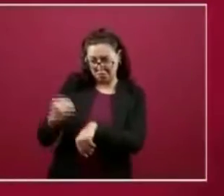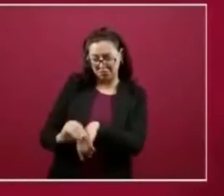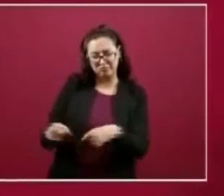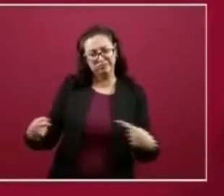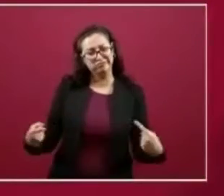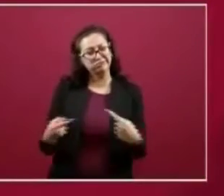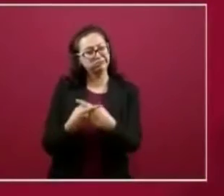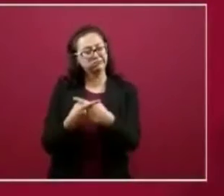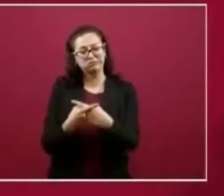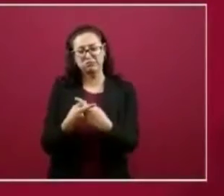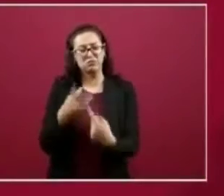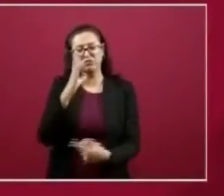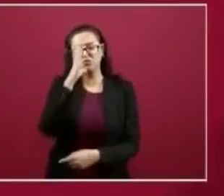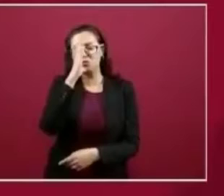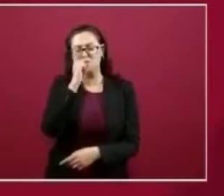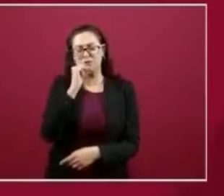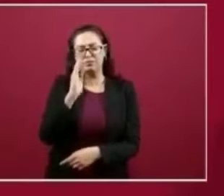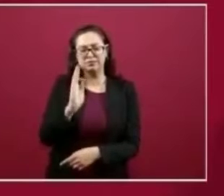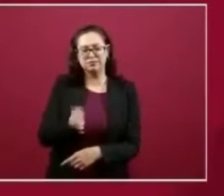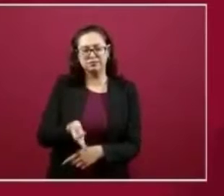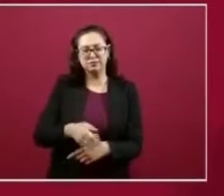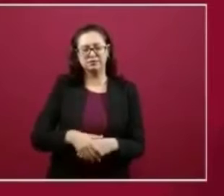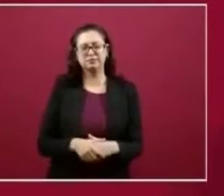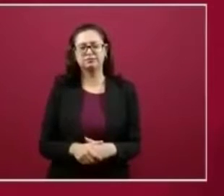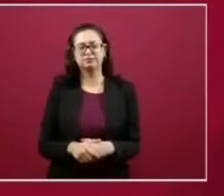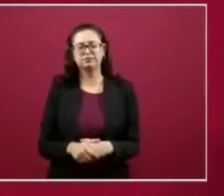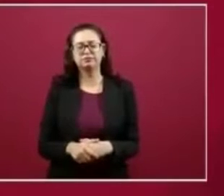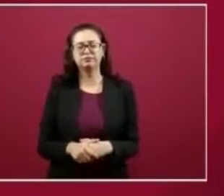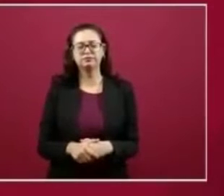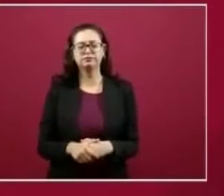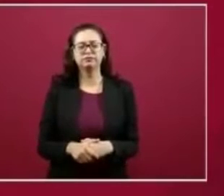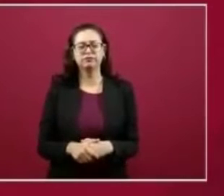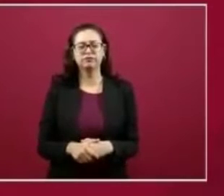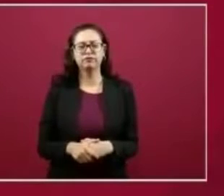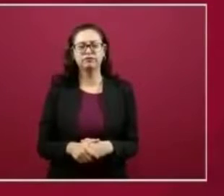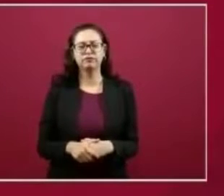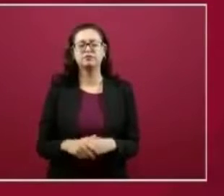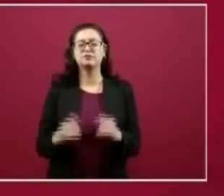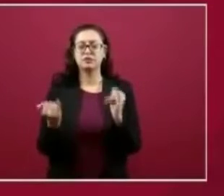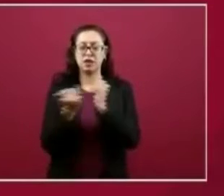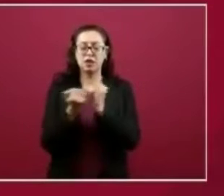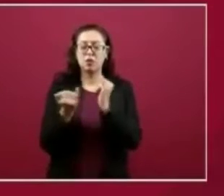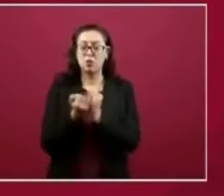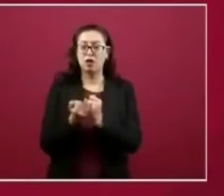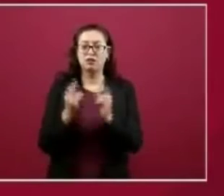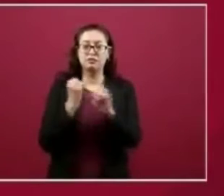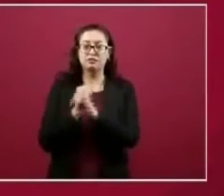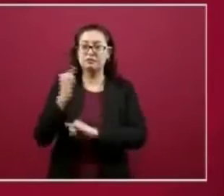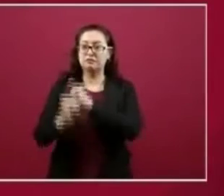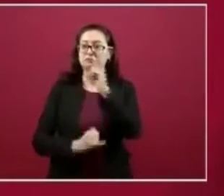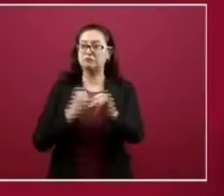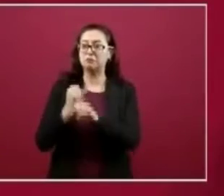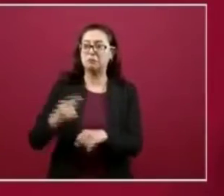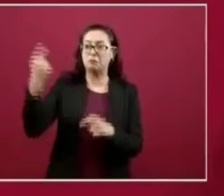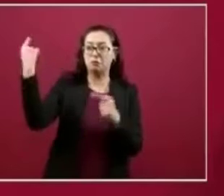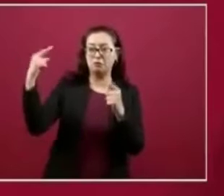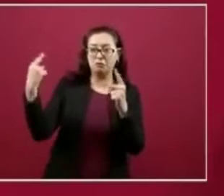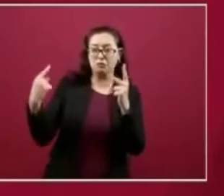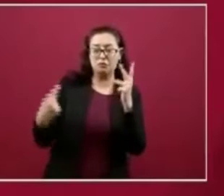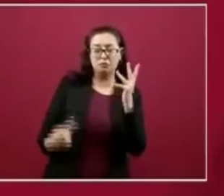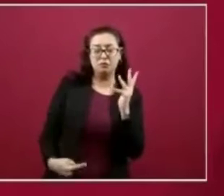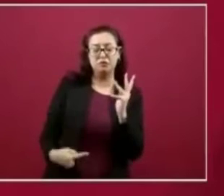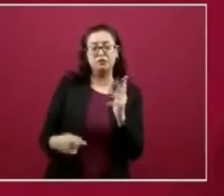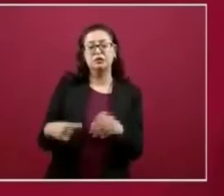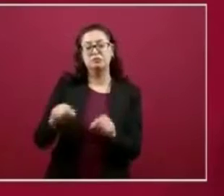El plan encuadra también en las obligaciones desde el ámbito internacional. Se han hecho recomendaciones